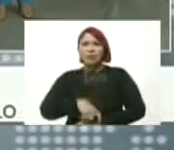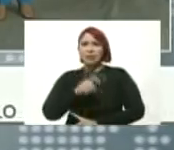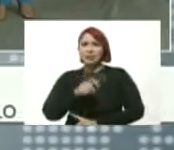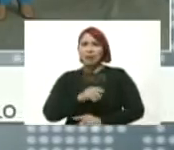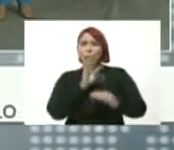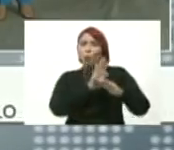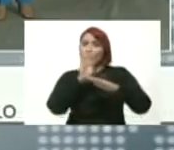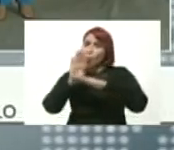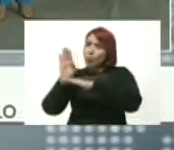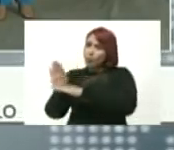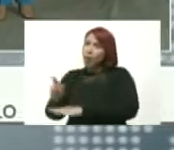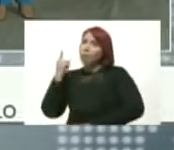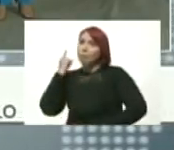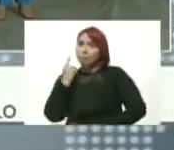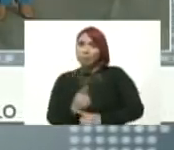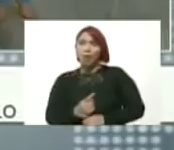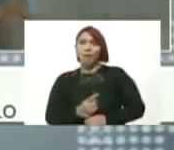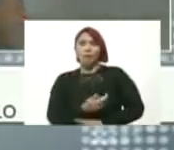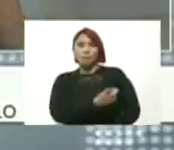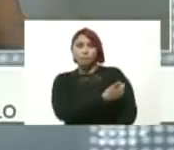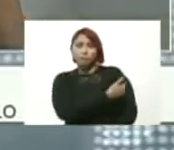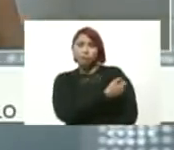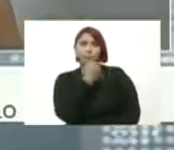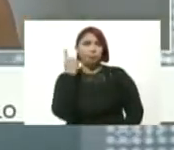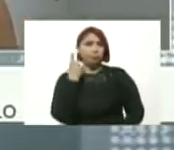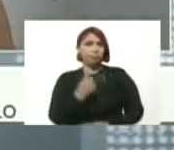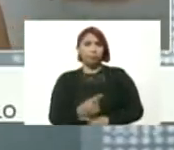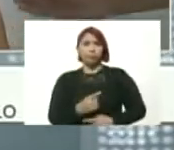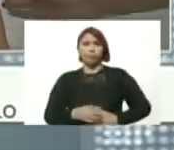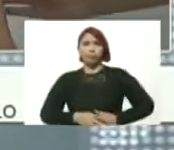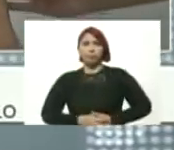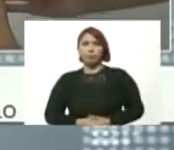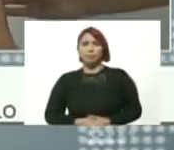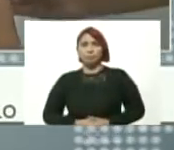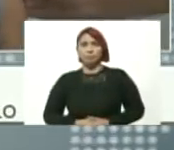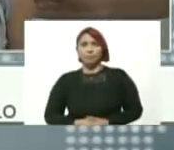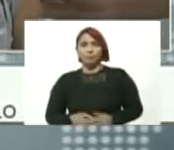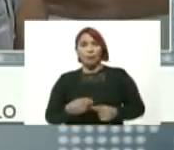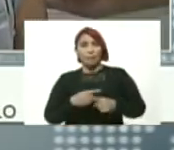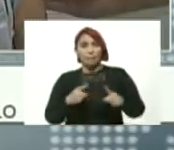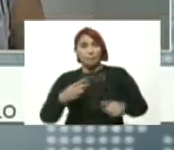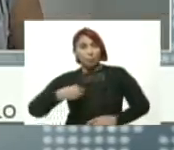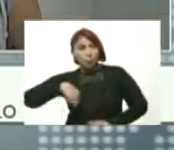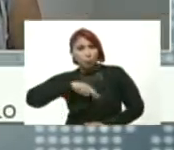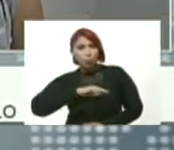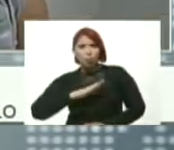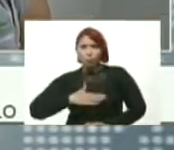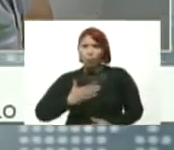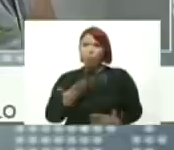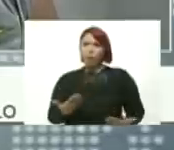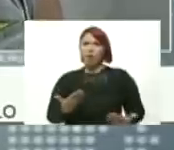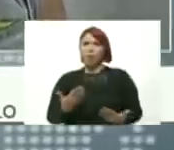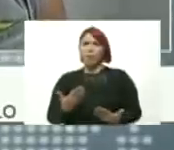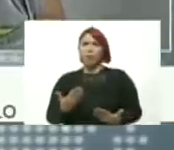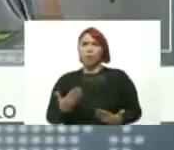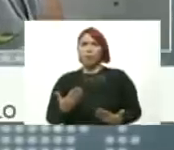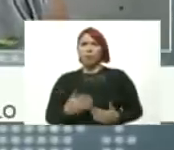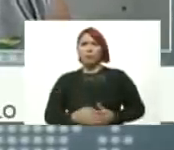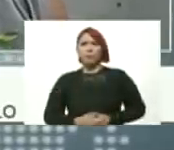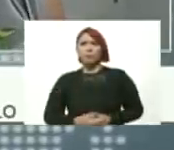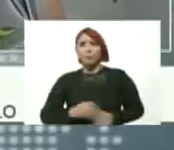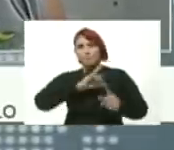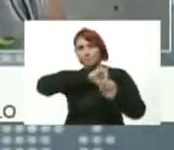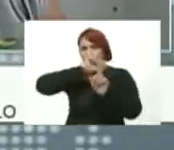cuidarse y vacunarse para que nosotros podamos torcer el brazo